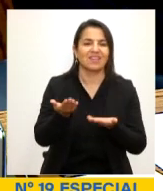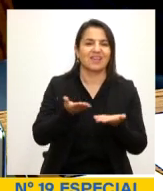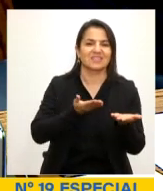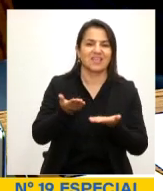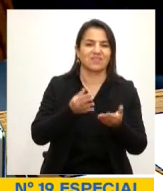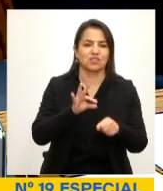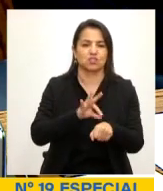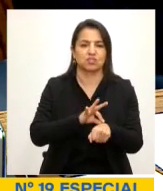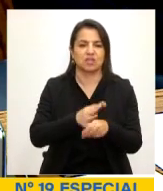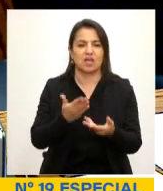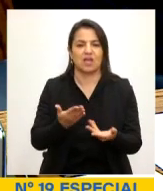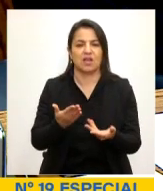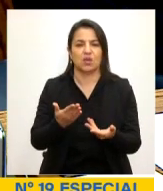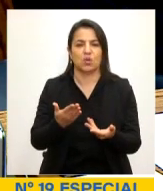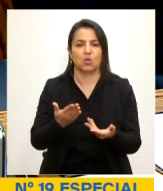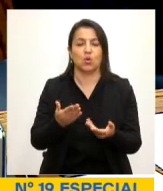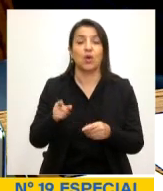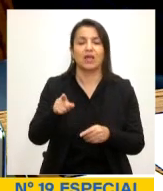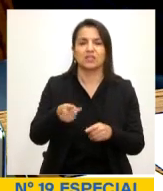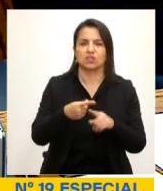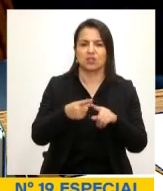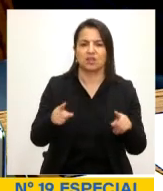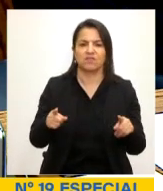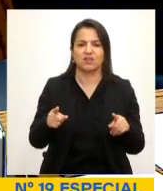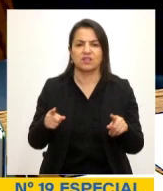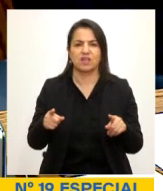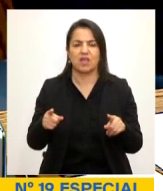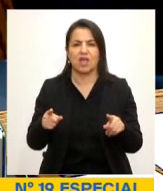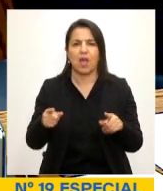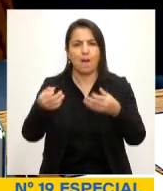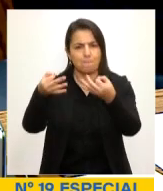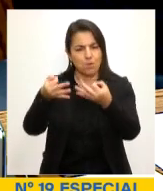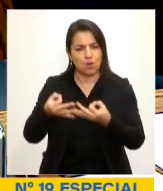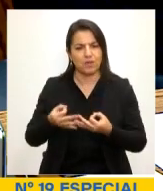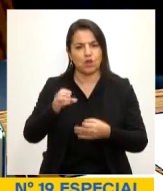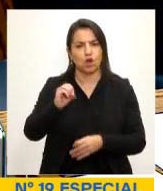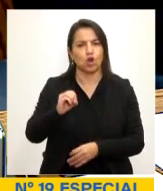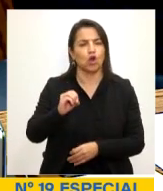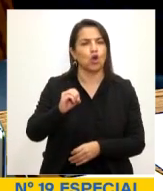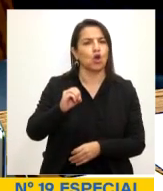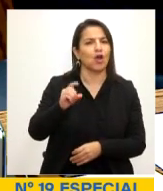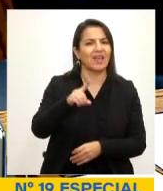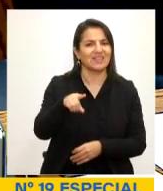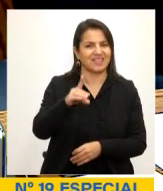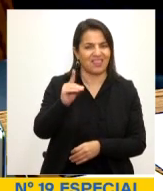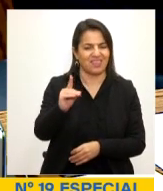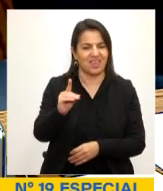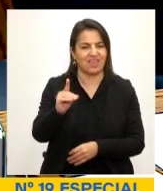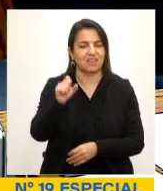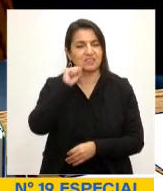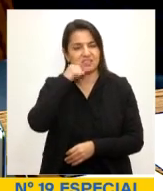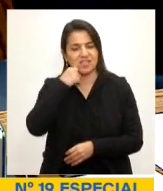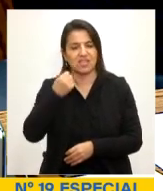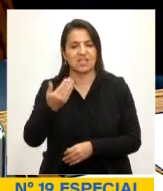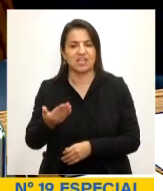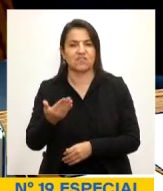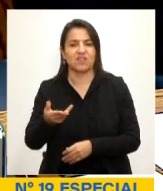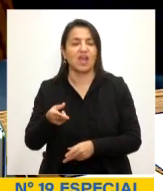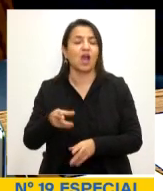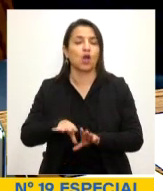salud una cifra que contrasta con el promedio de la osd que dice esto de nuestro compromiso con la salud como un derecho